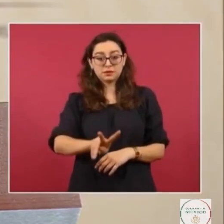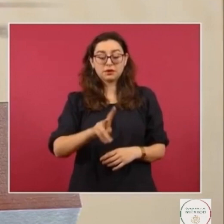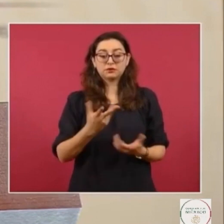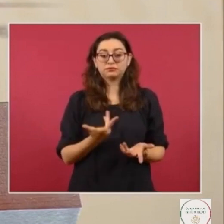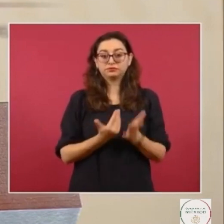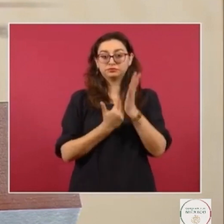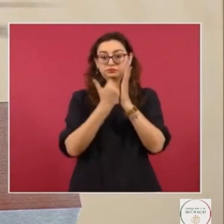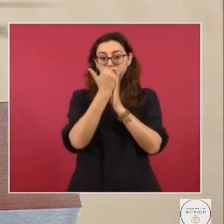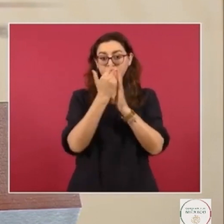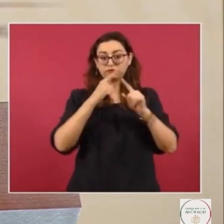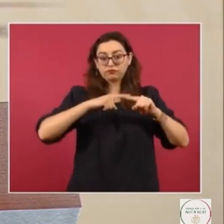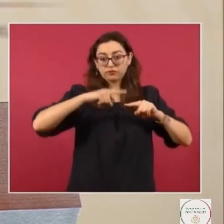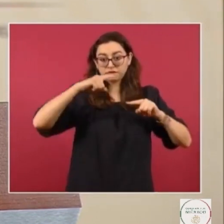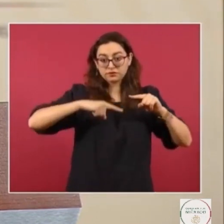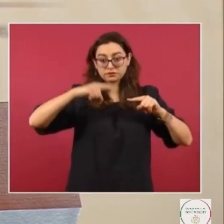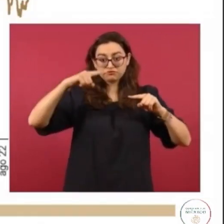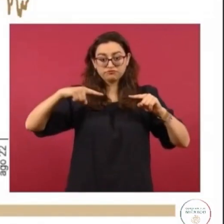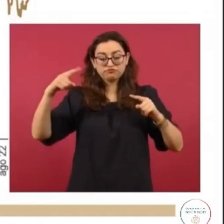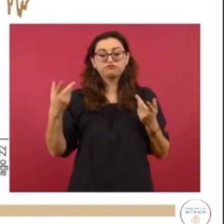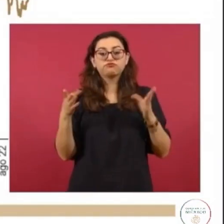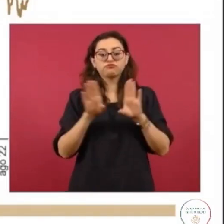Mexicana de Valores y en general